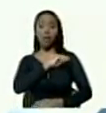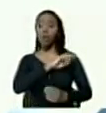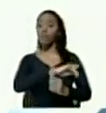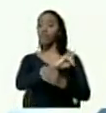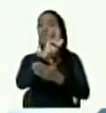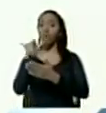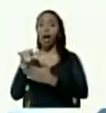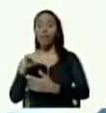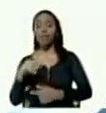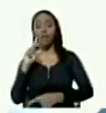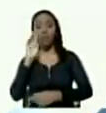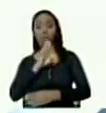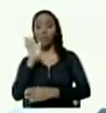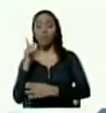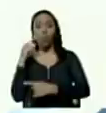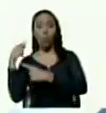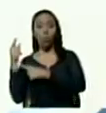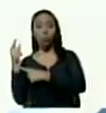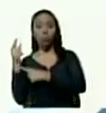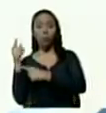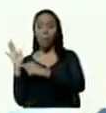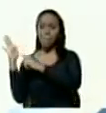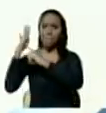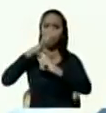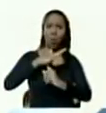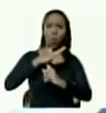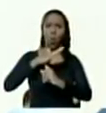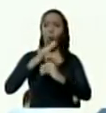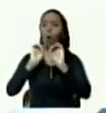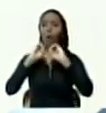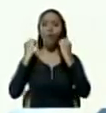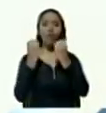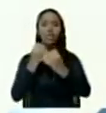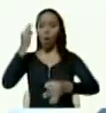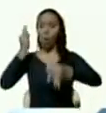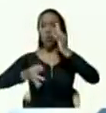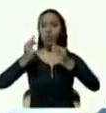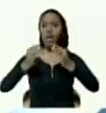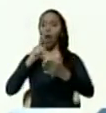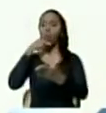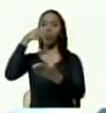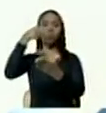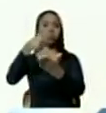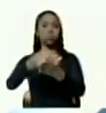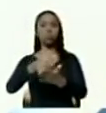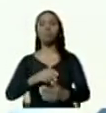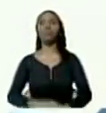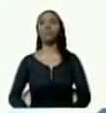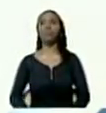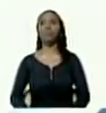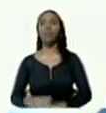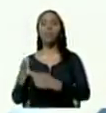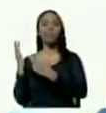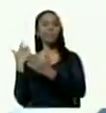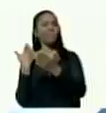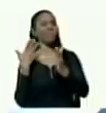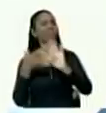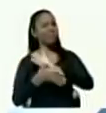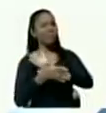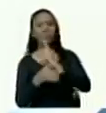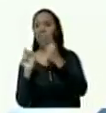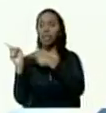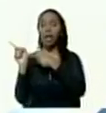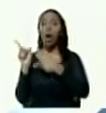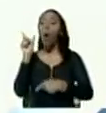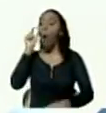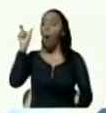y Giuliani presionó al Departamento de Justicia en su nombre. Se refería a un señor, un